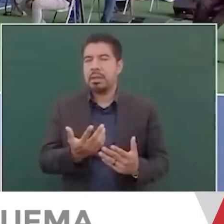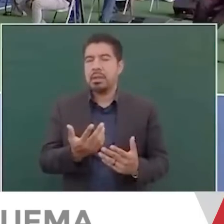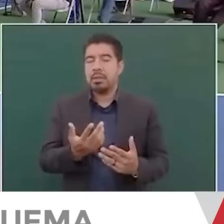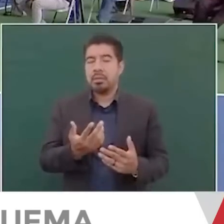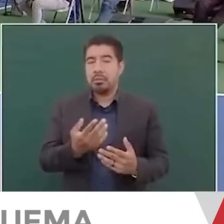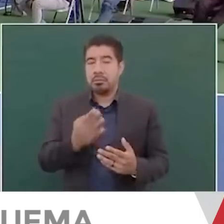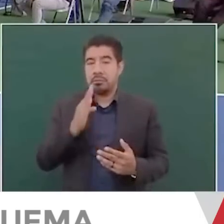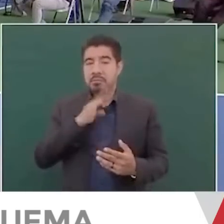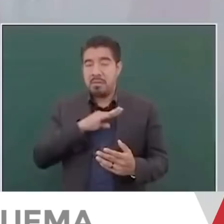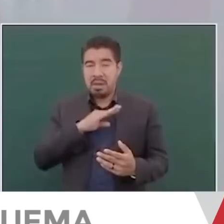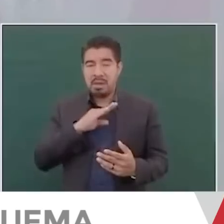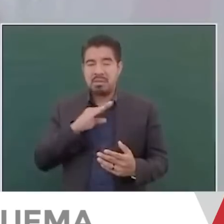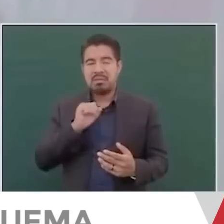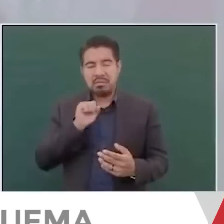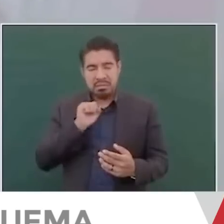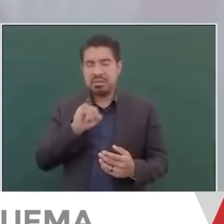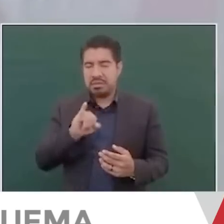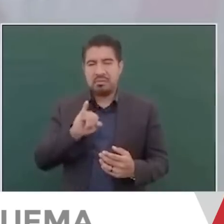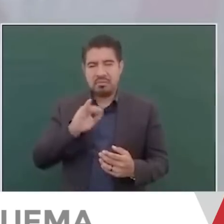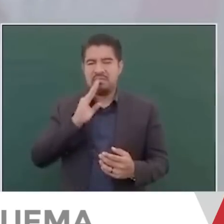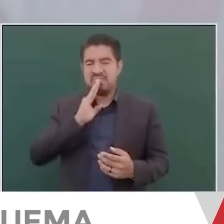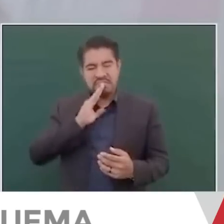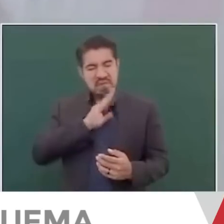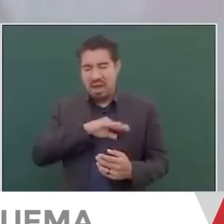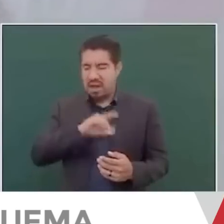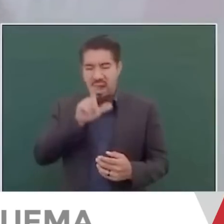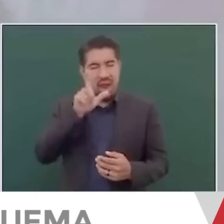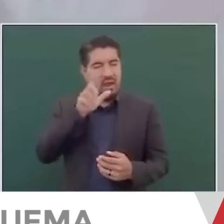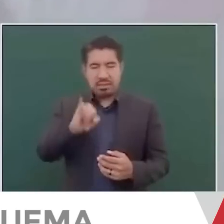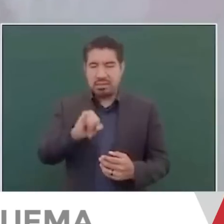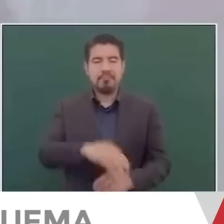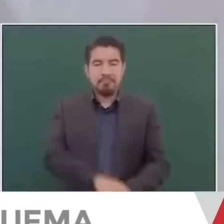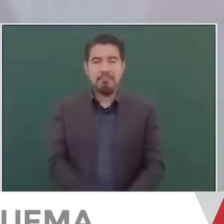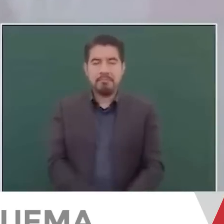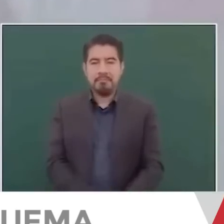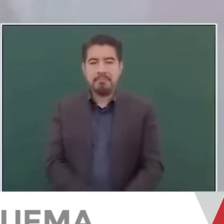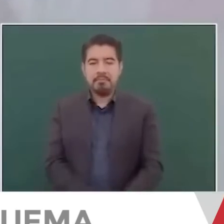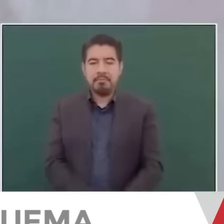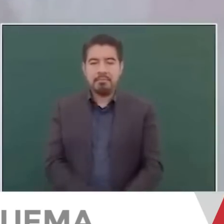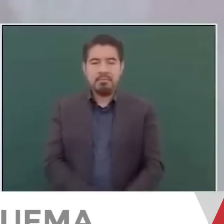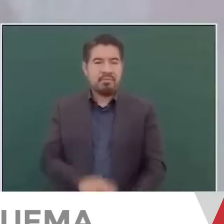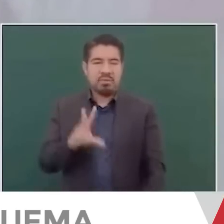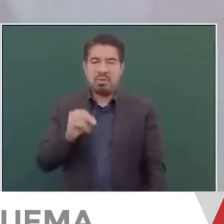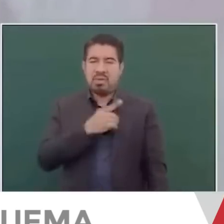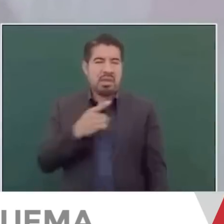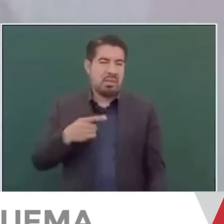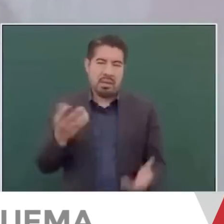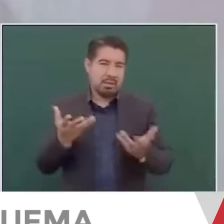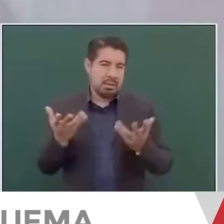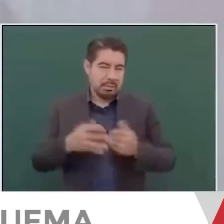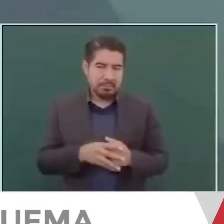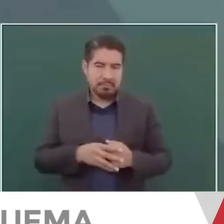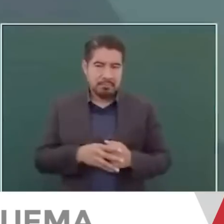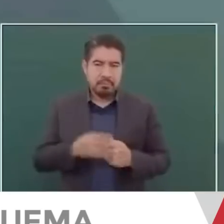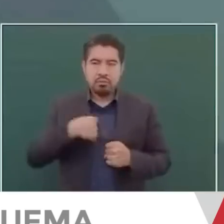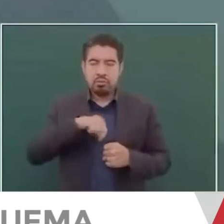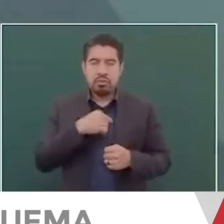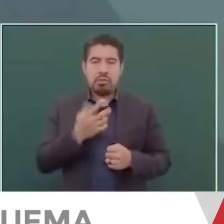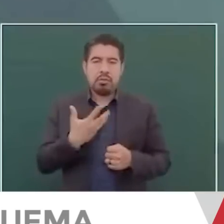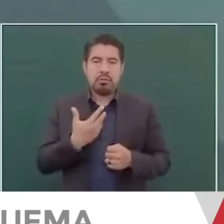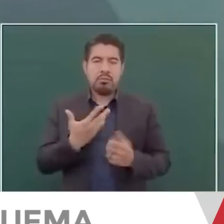este condeno esos actos no hace falta tenemos que vernos